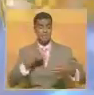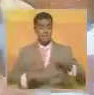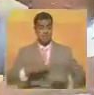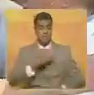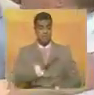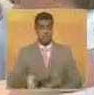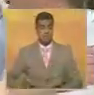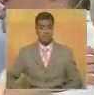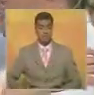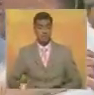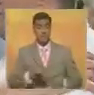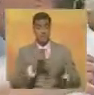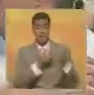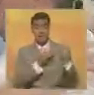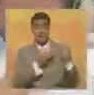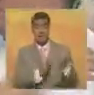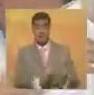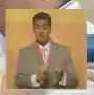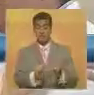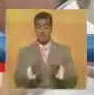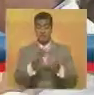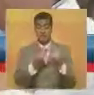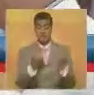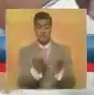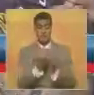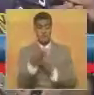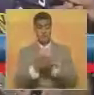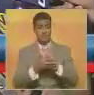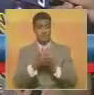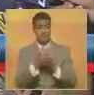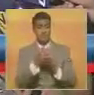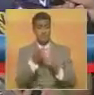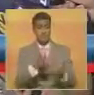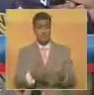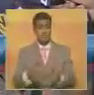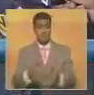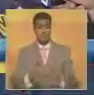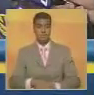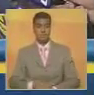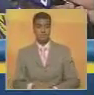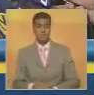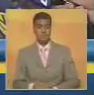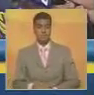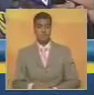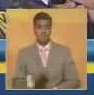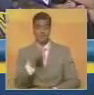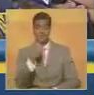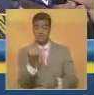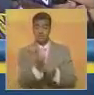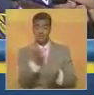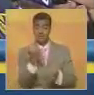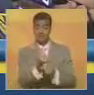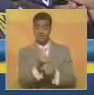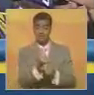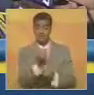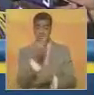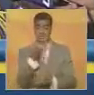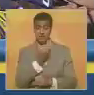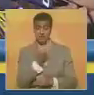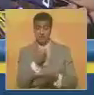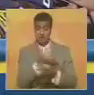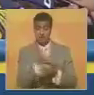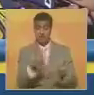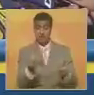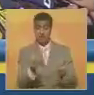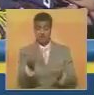nueva dependencia federal no contribuye a resolver los problemas que aquejan al país. Exhortó al Ejecutivo a trabajar para garantizar que los